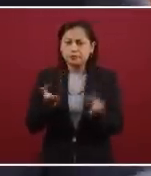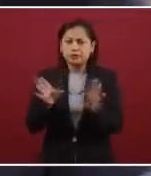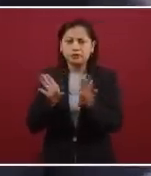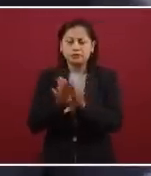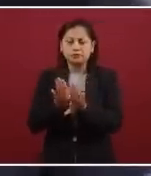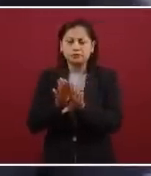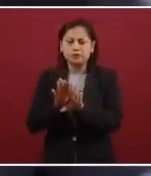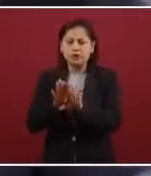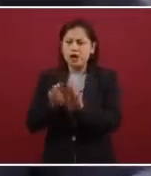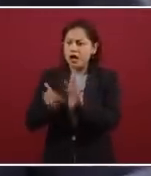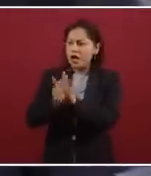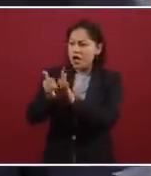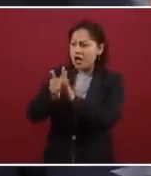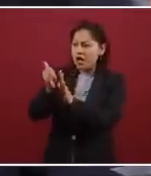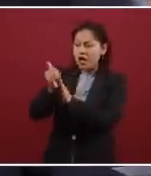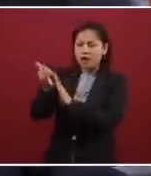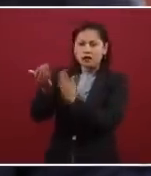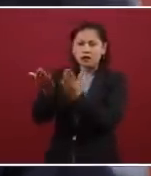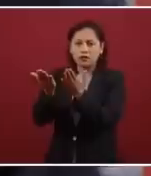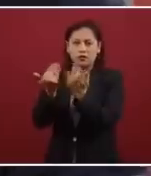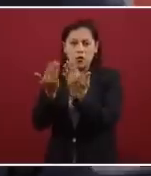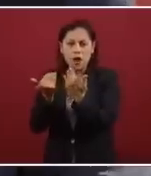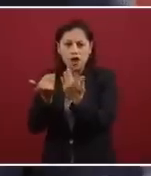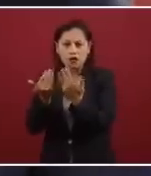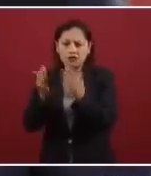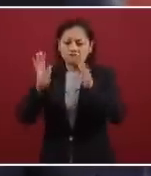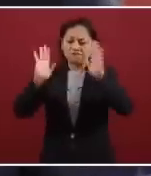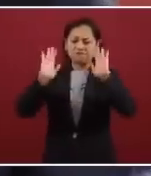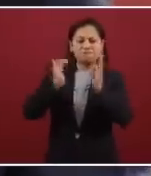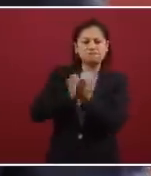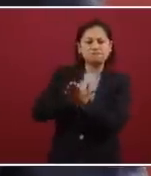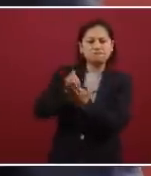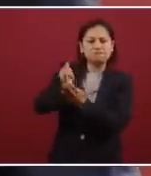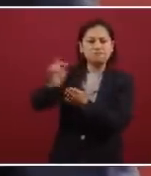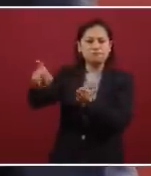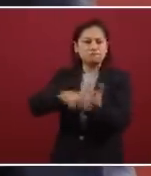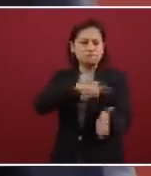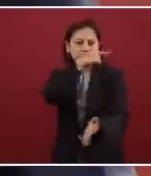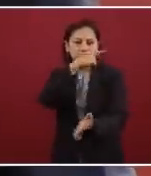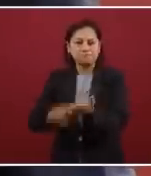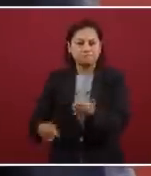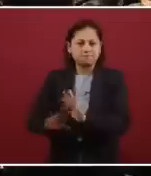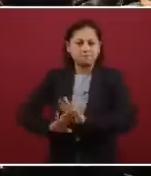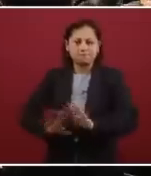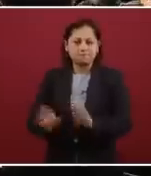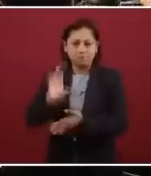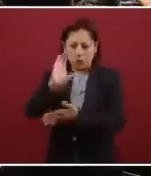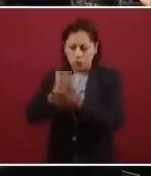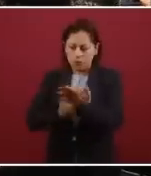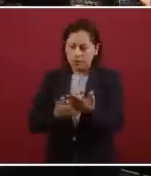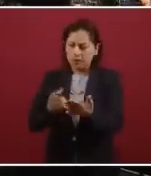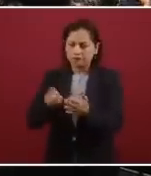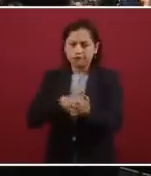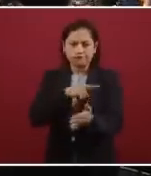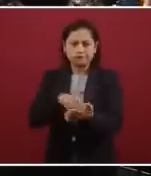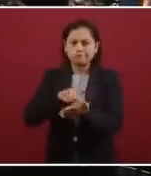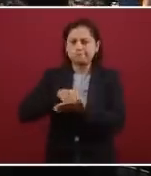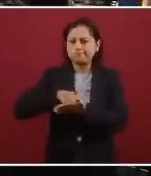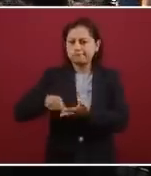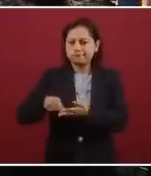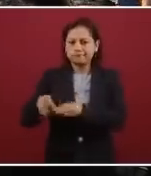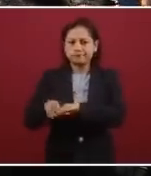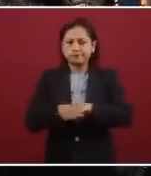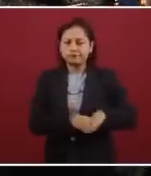construcción, y decide cancelar el contrato. Entonces, ahora la